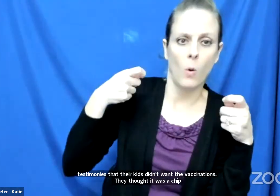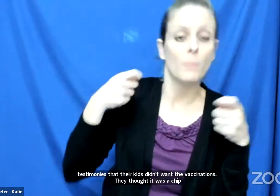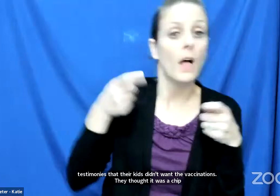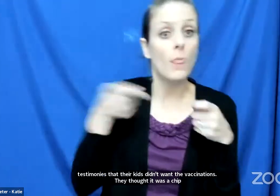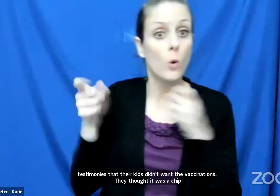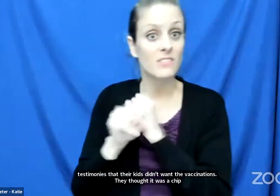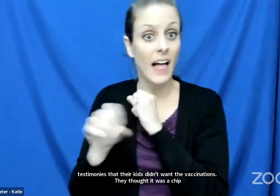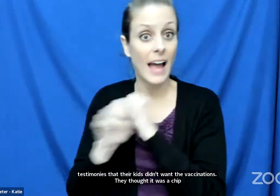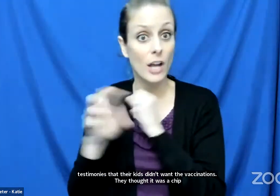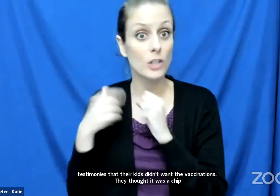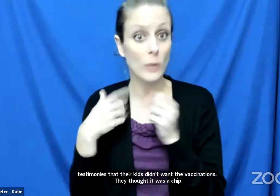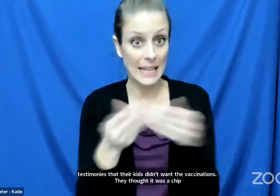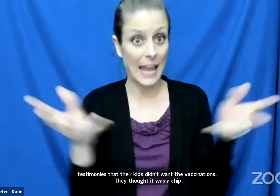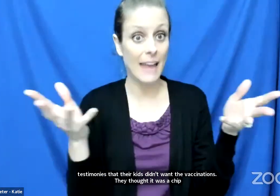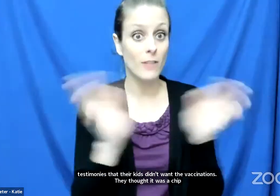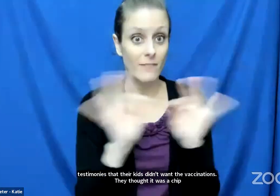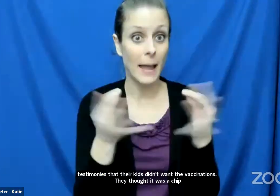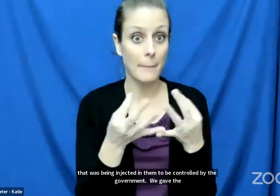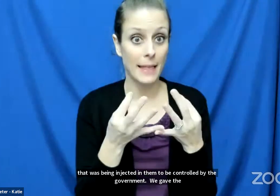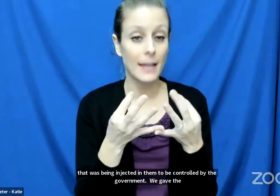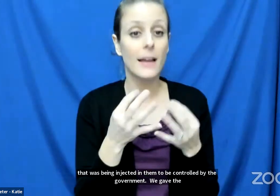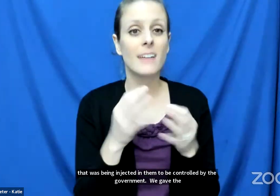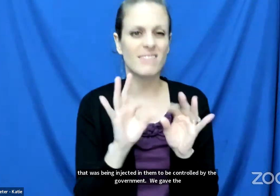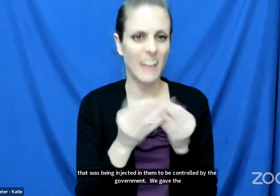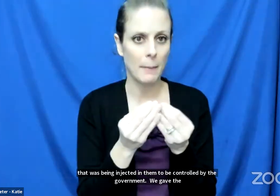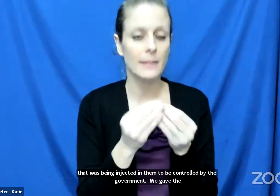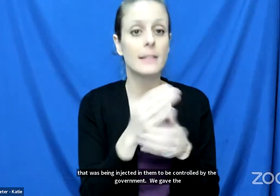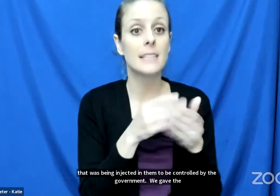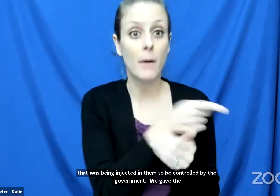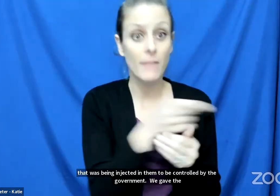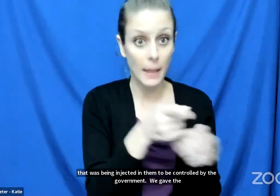sí nos dieron su número de teléfono para continuar